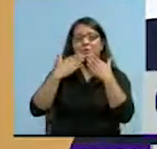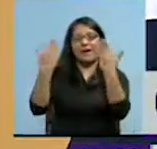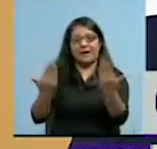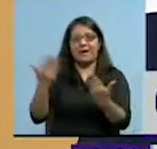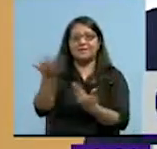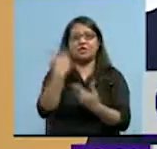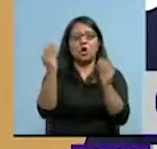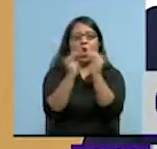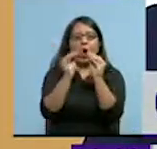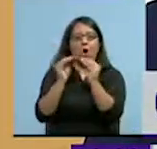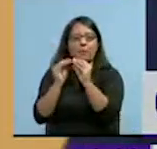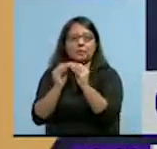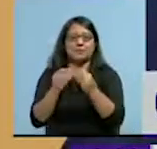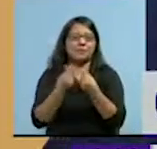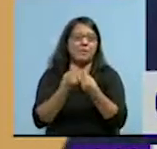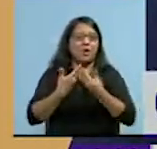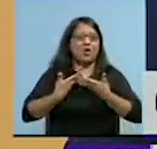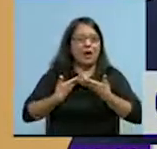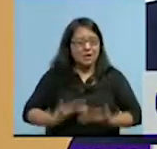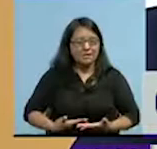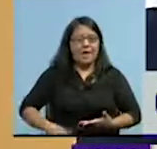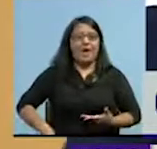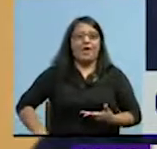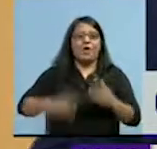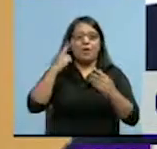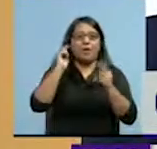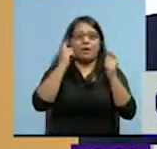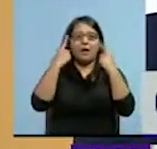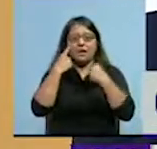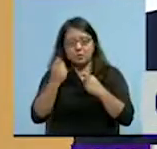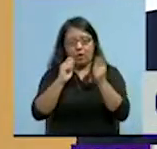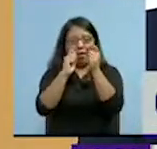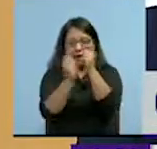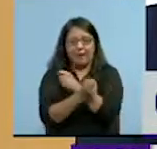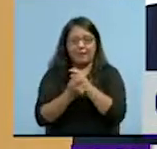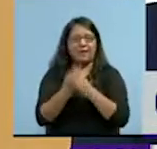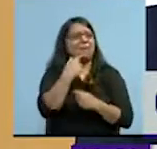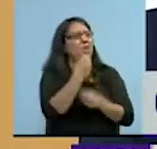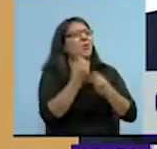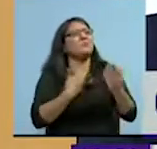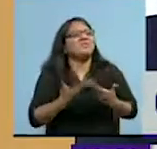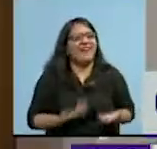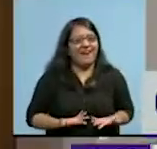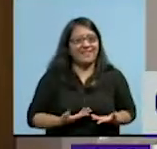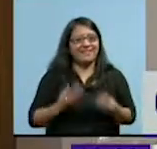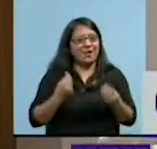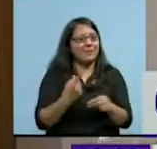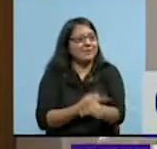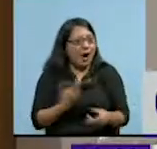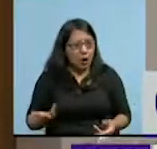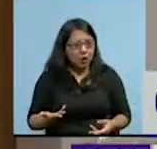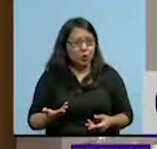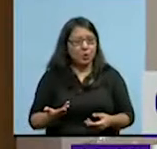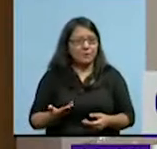los compañeros la verdad bueno un poco cansado todavía con el sueño cambiado pero eso como se hace como no se acostumbra una vuelven al